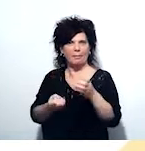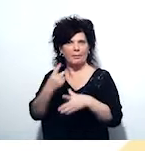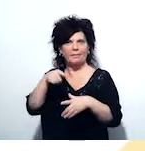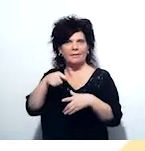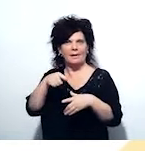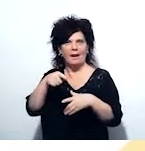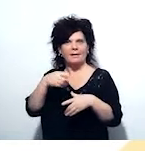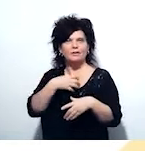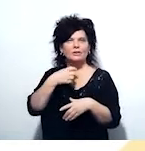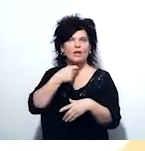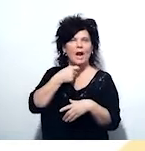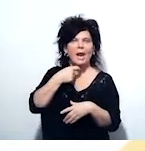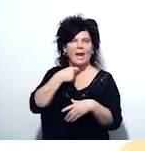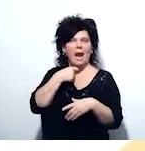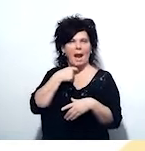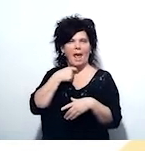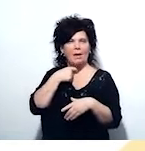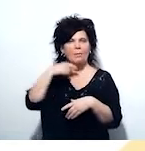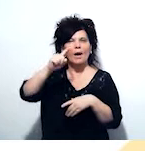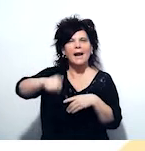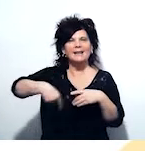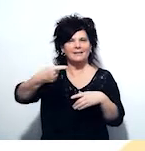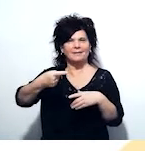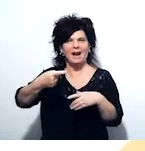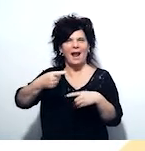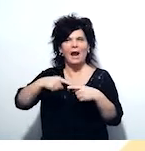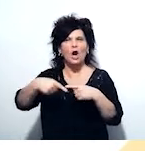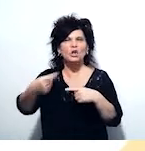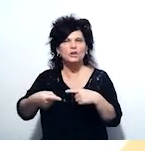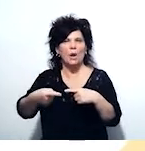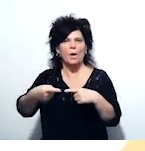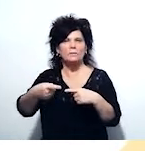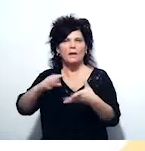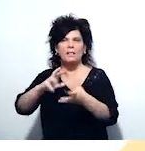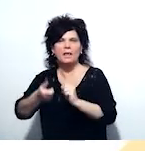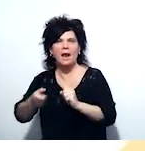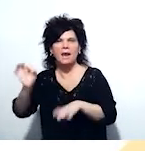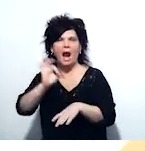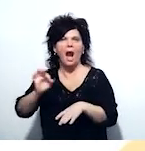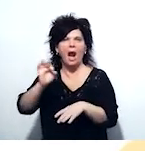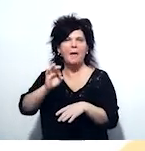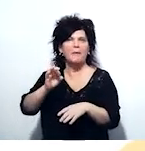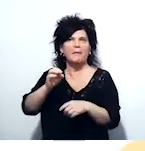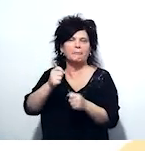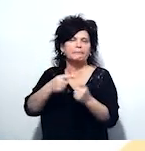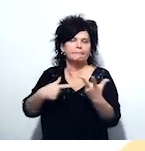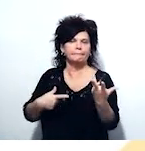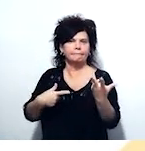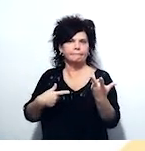un efecto de emoción, ofender o dañar a sus objetivos, ¿no? Es parecido a los bots. Los bots